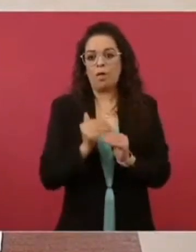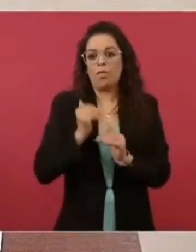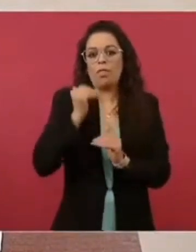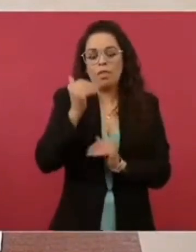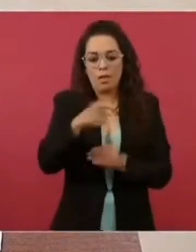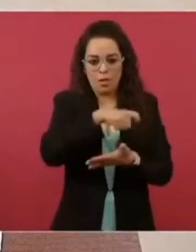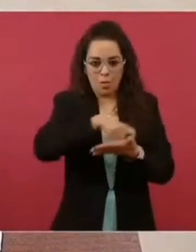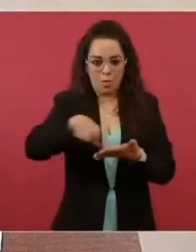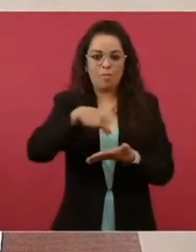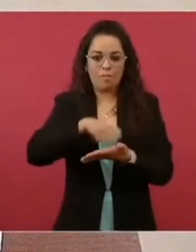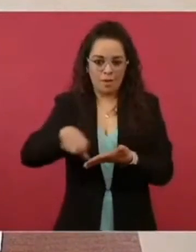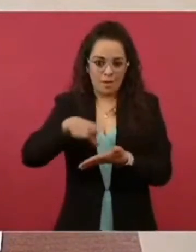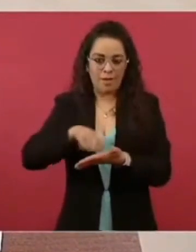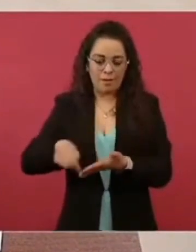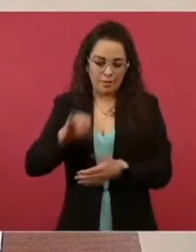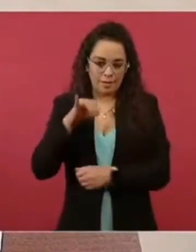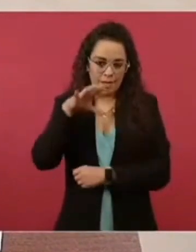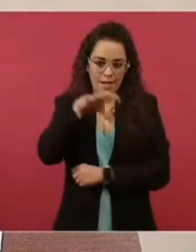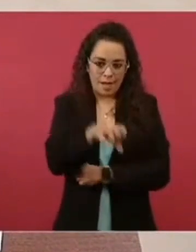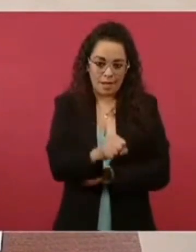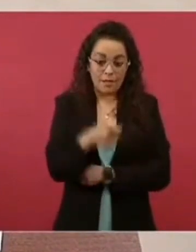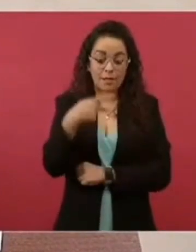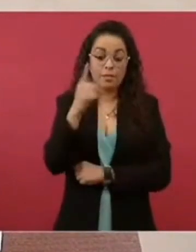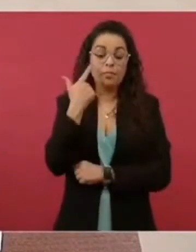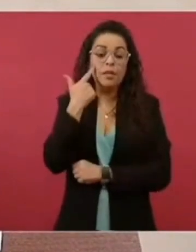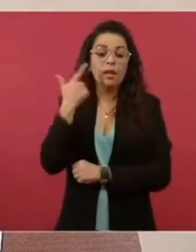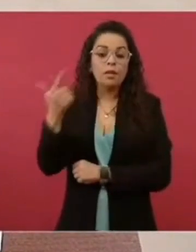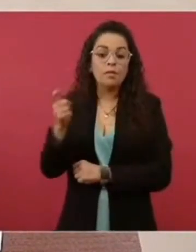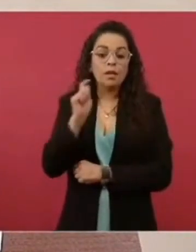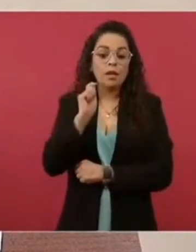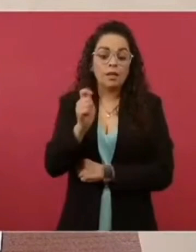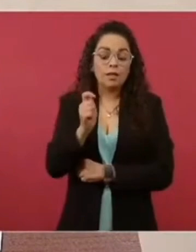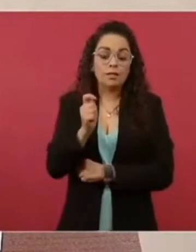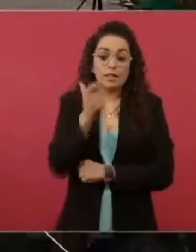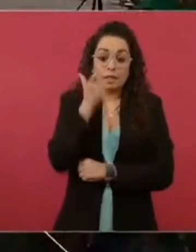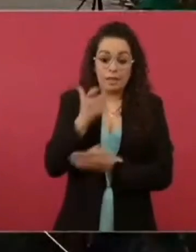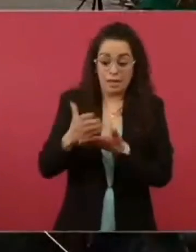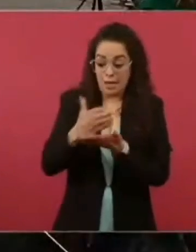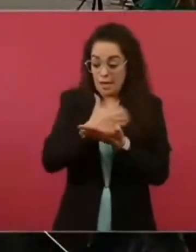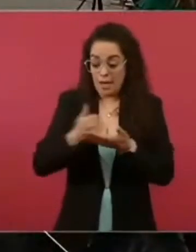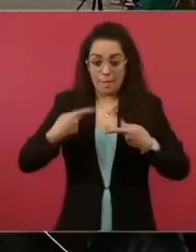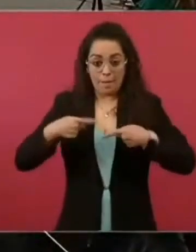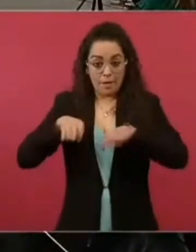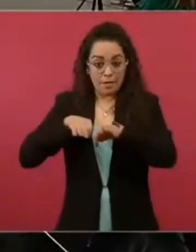mira nada más el comportamiento del aumento en el salario mínimo.